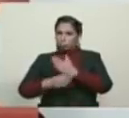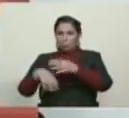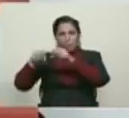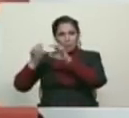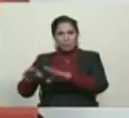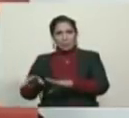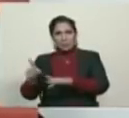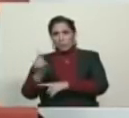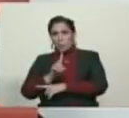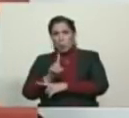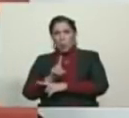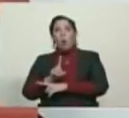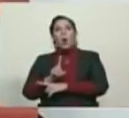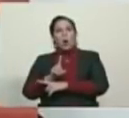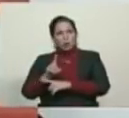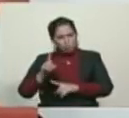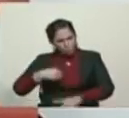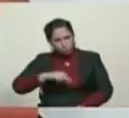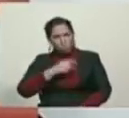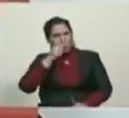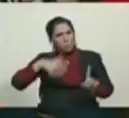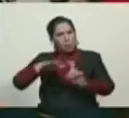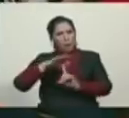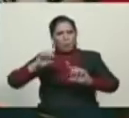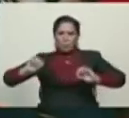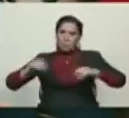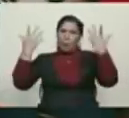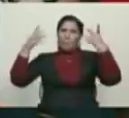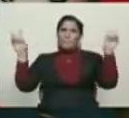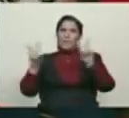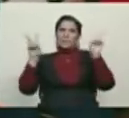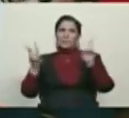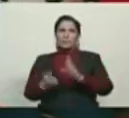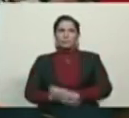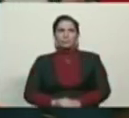dispuesto a vencer. No tenemos duda que así va a ser.